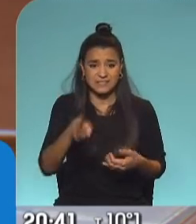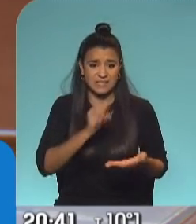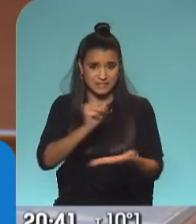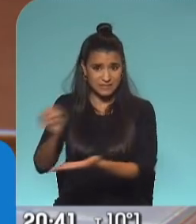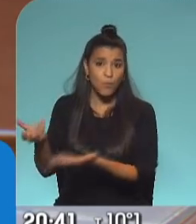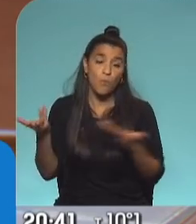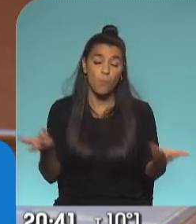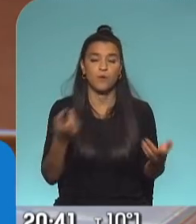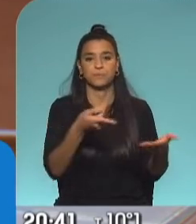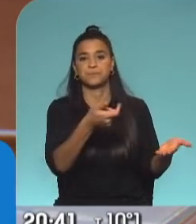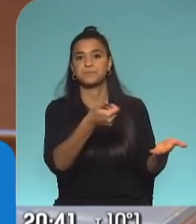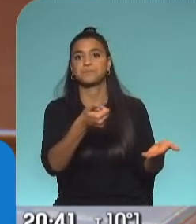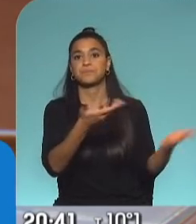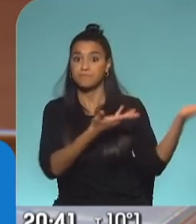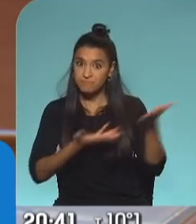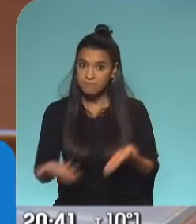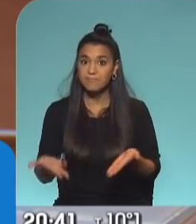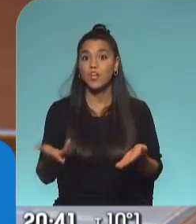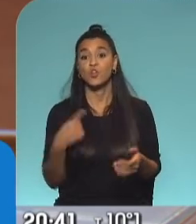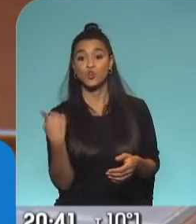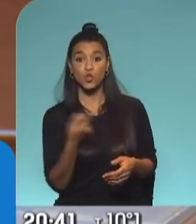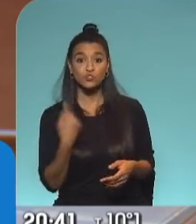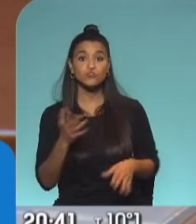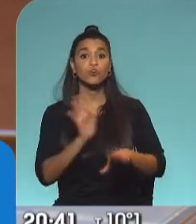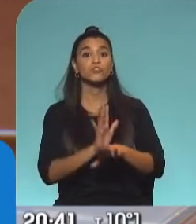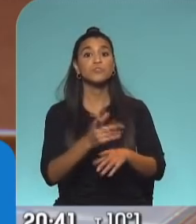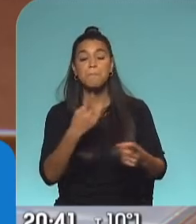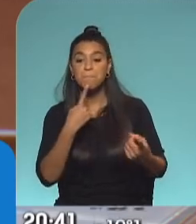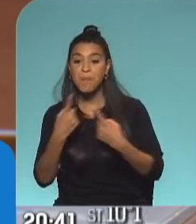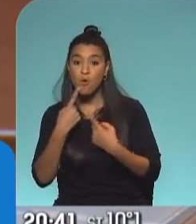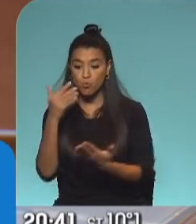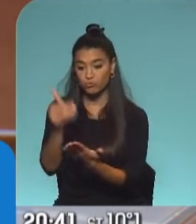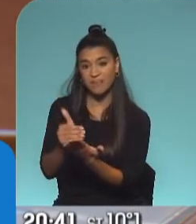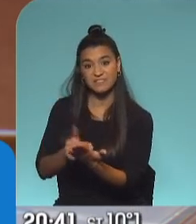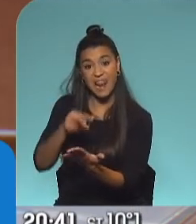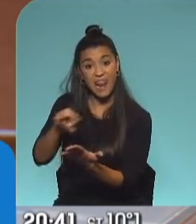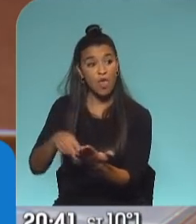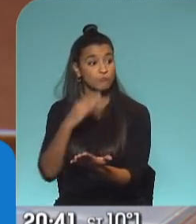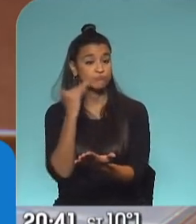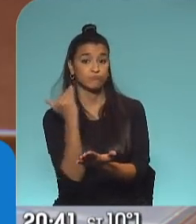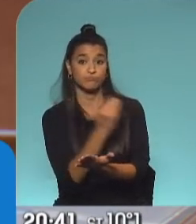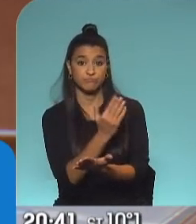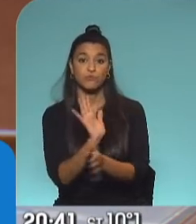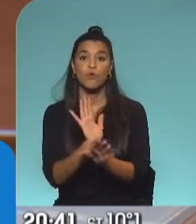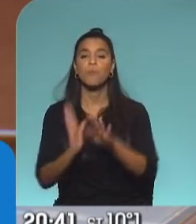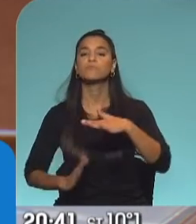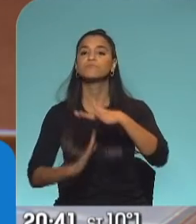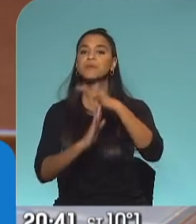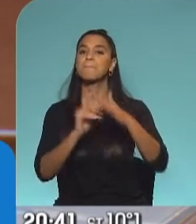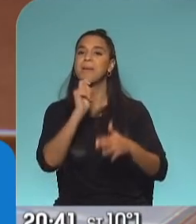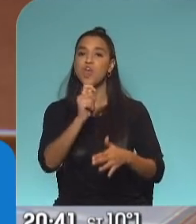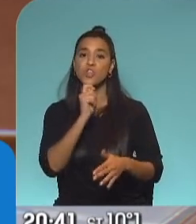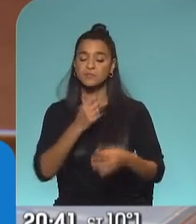que usted estará aquí, nosotros lo único que haremos es leer preguntas. En este caso la función periodística se va a